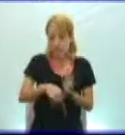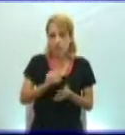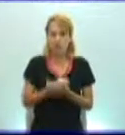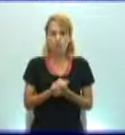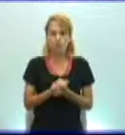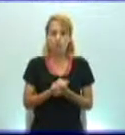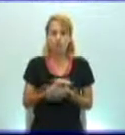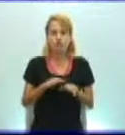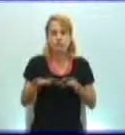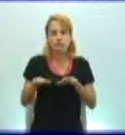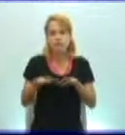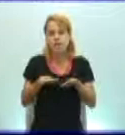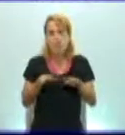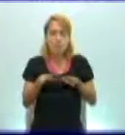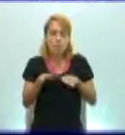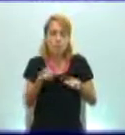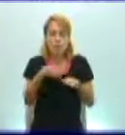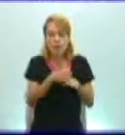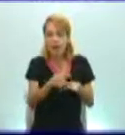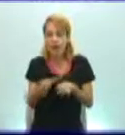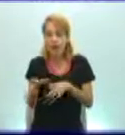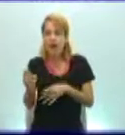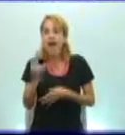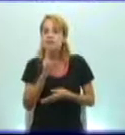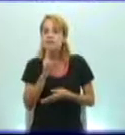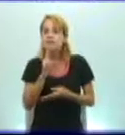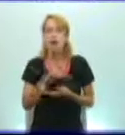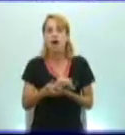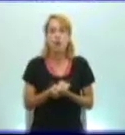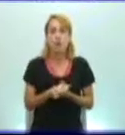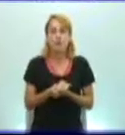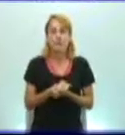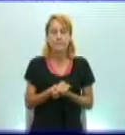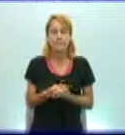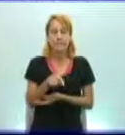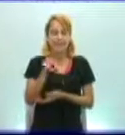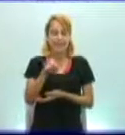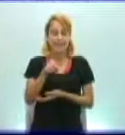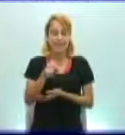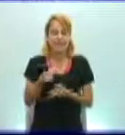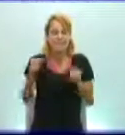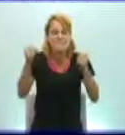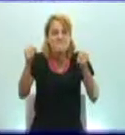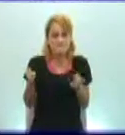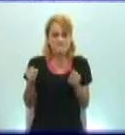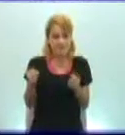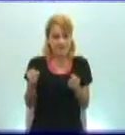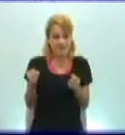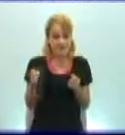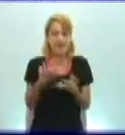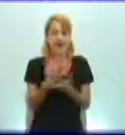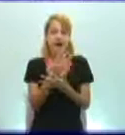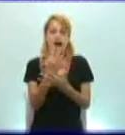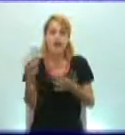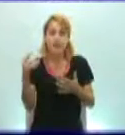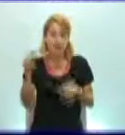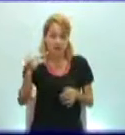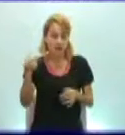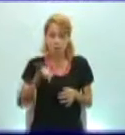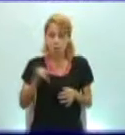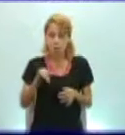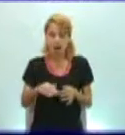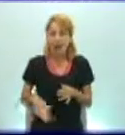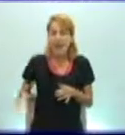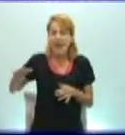el agua. Si bien es cierto que la raíz fija a la planta, esta va creciendo y va buscando